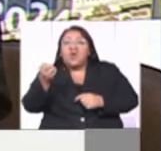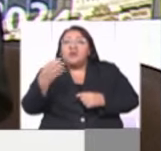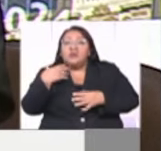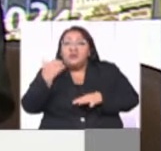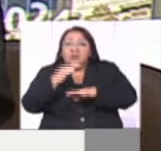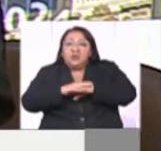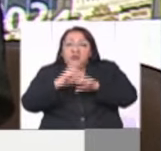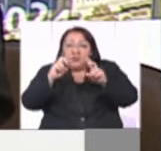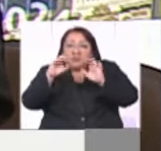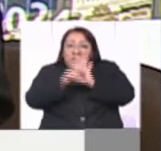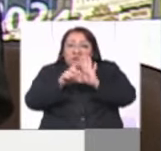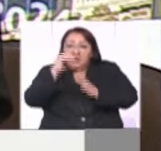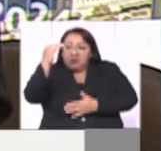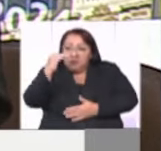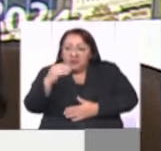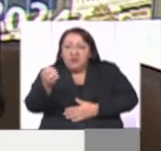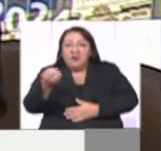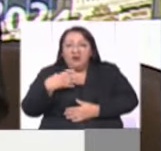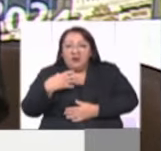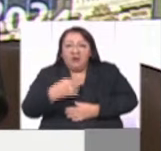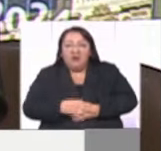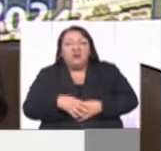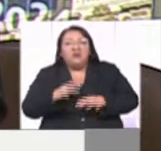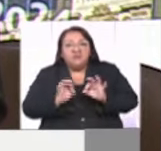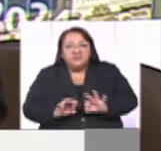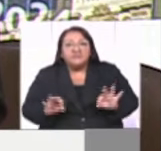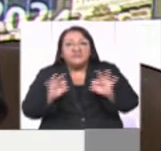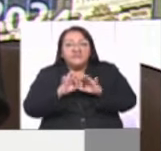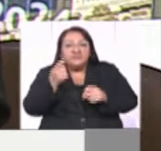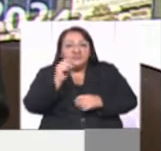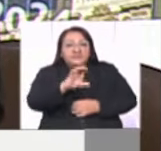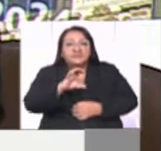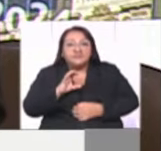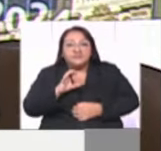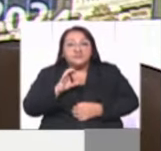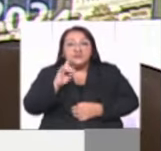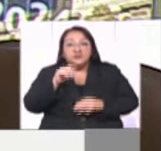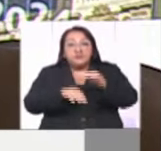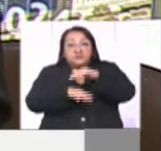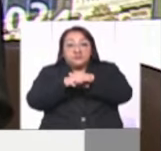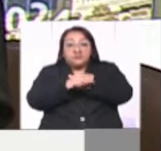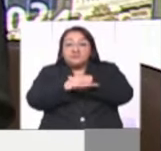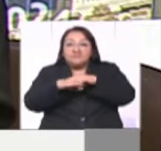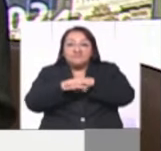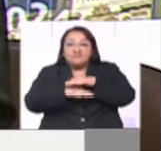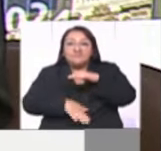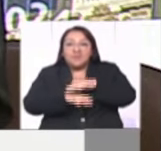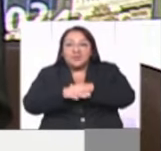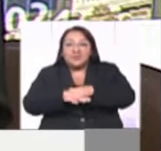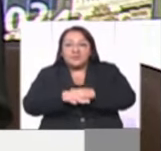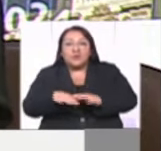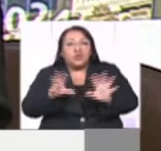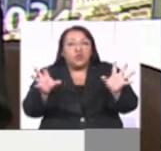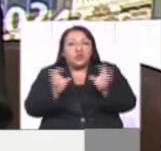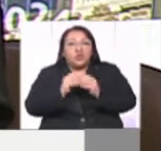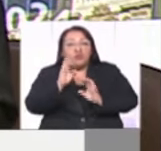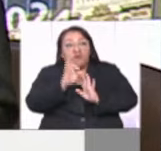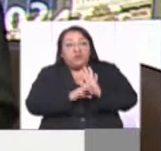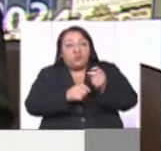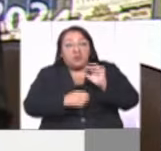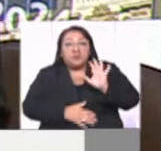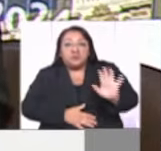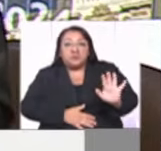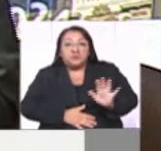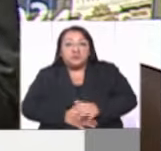asume el Tribunal Constitucional que la autorización para retirar un tope máximo de la totalidad del fondo